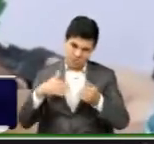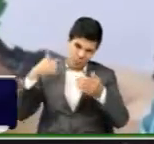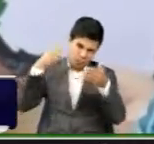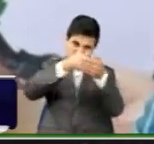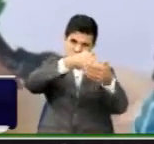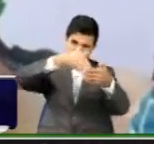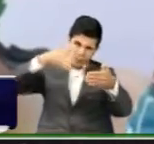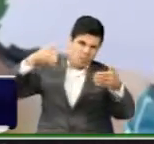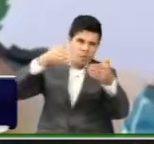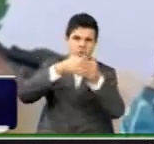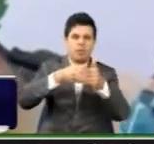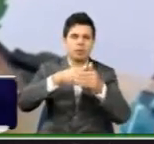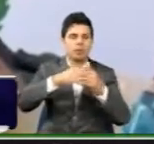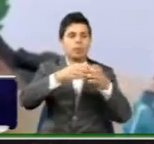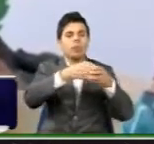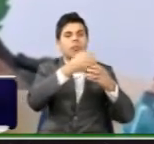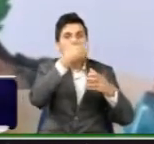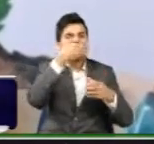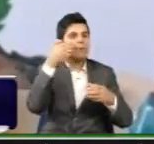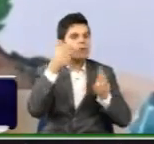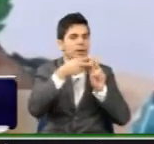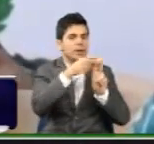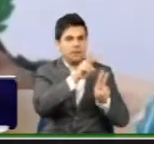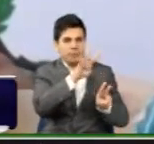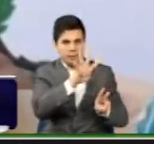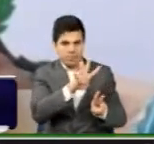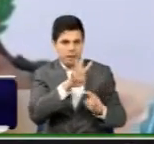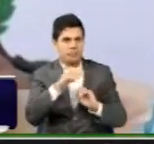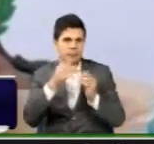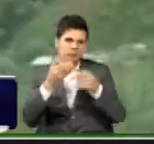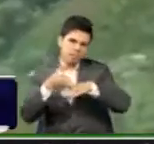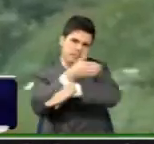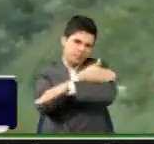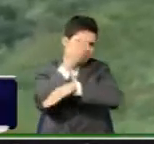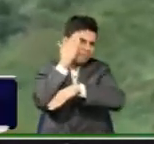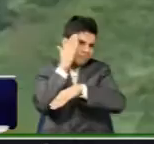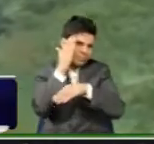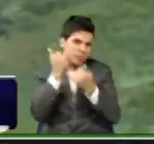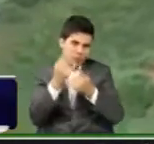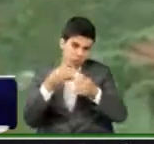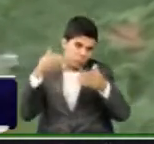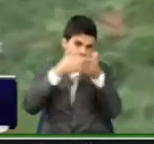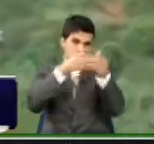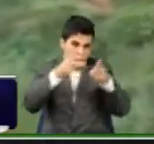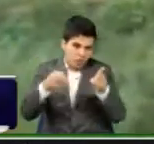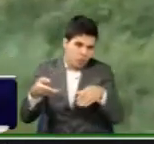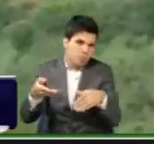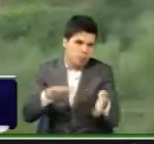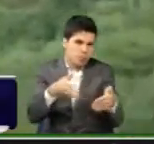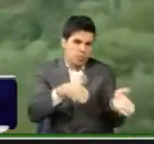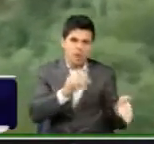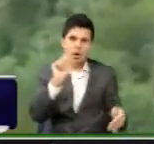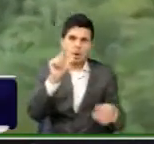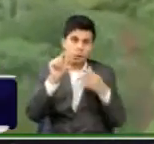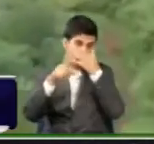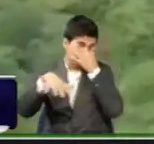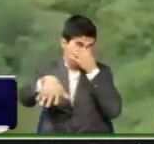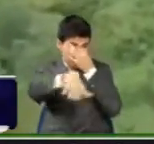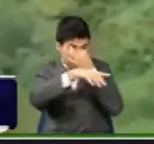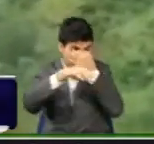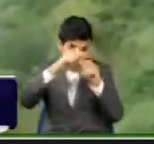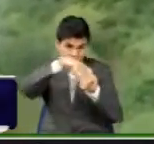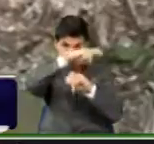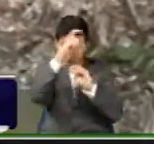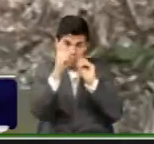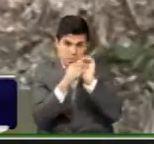da al Frente 24 de las FARC, teniendo en cuenta que anteriormente habían sido abatidos 11 de sus integrantes en operación conjunta de